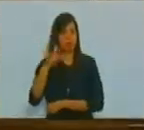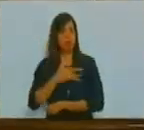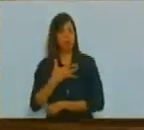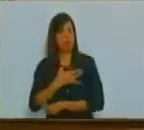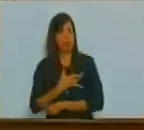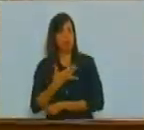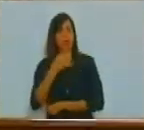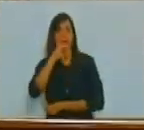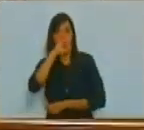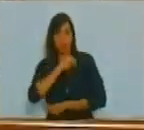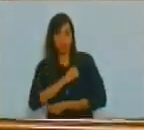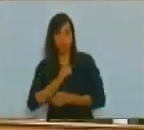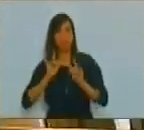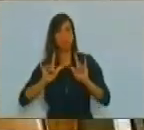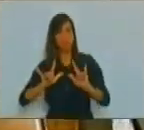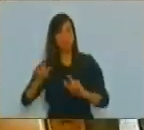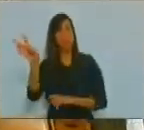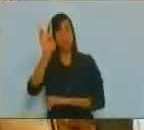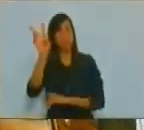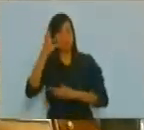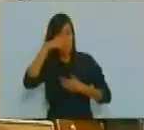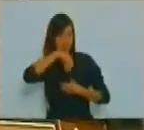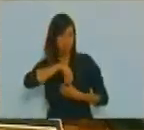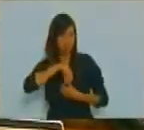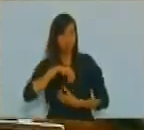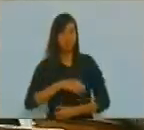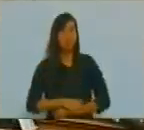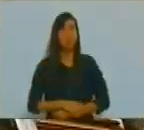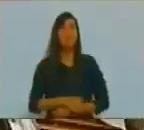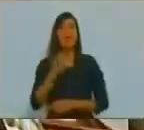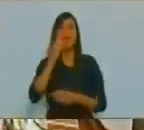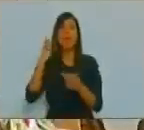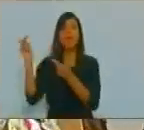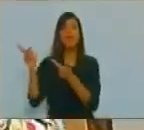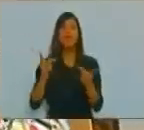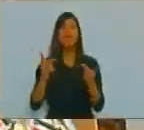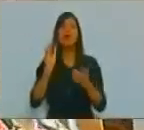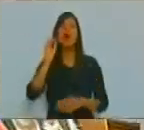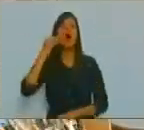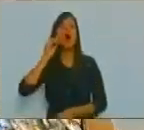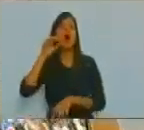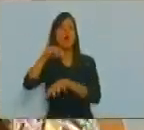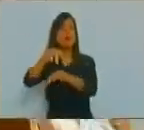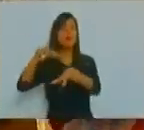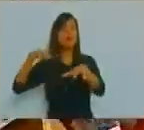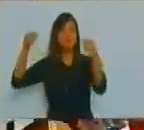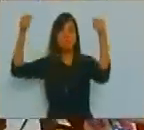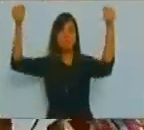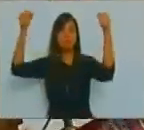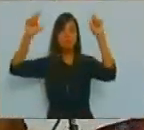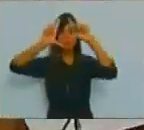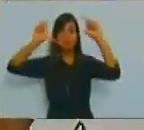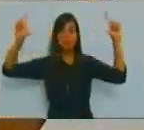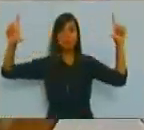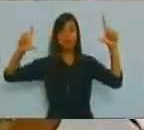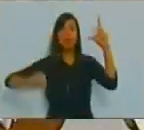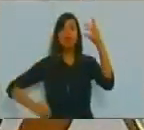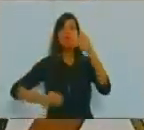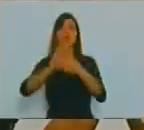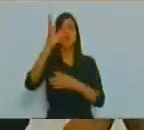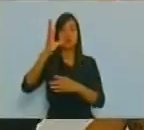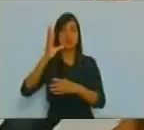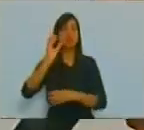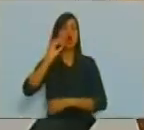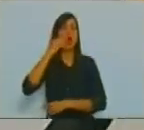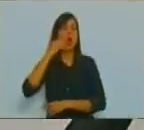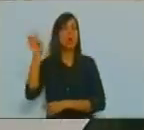patria en lo más hondo de su ser bienvenidos jóvenes de la fundación misión jóvenes de